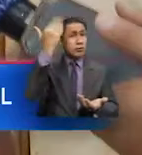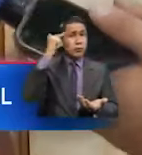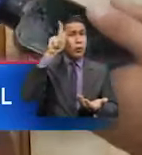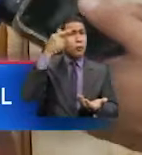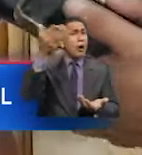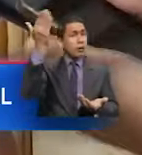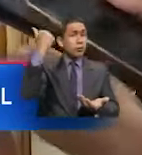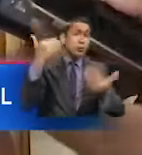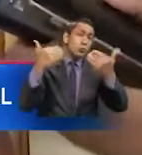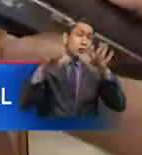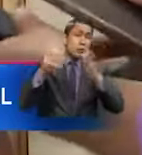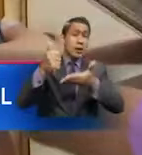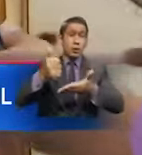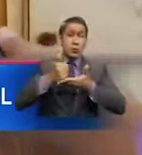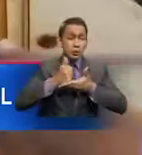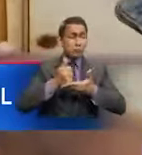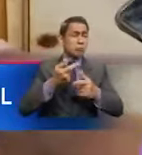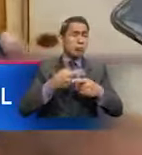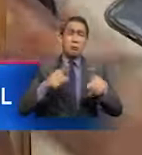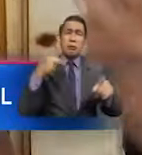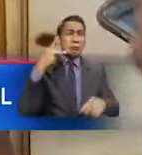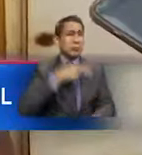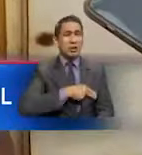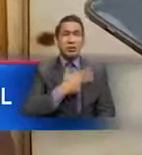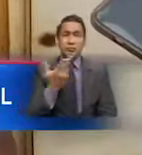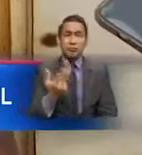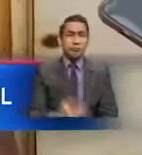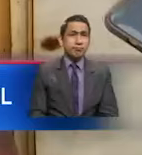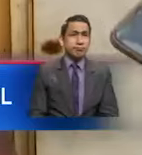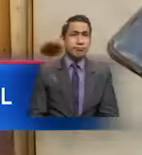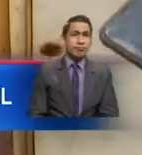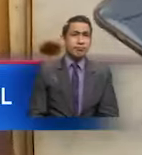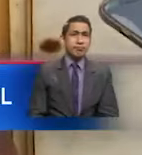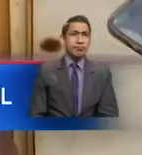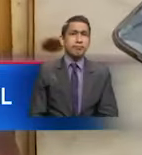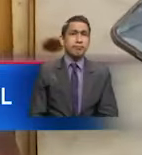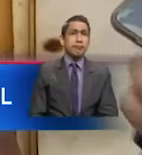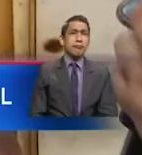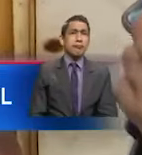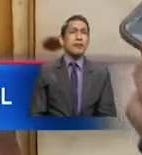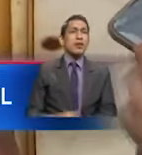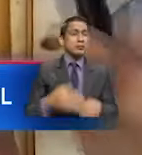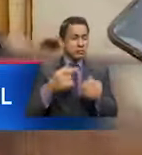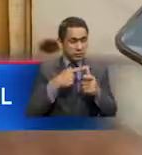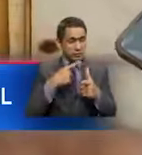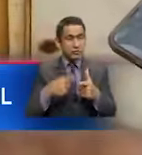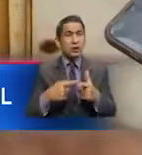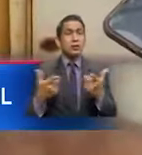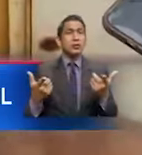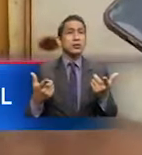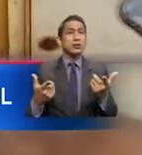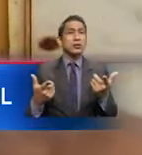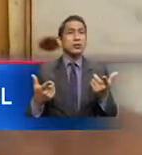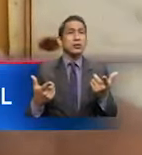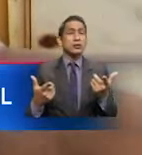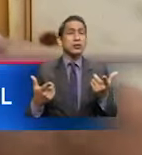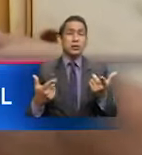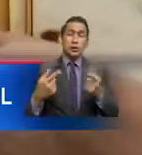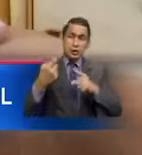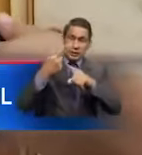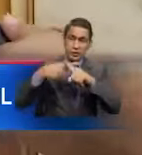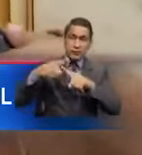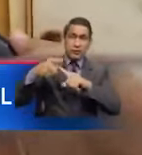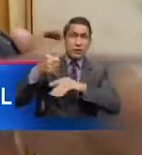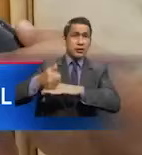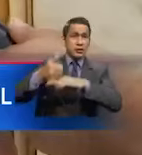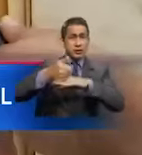casa aquí, no nunca más vinieron. Esa es la petición de usted, esa es la petición de usted. Claro, la Junta Parroquial también. He mandado